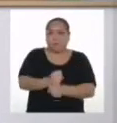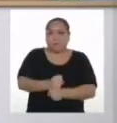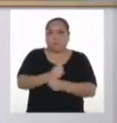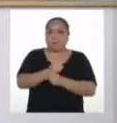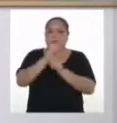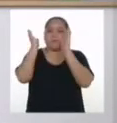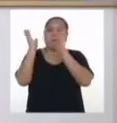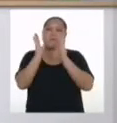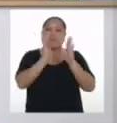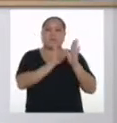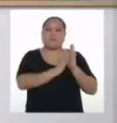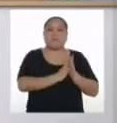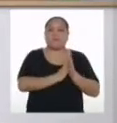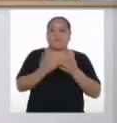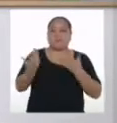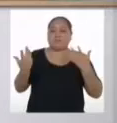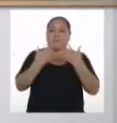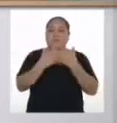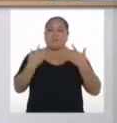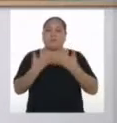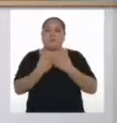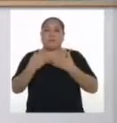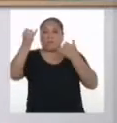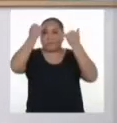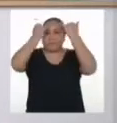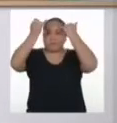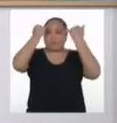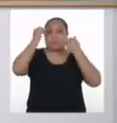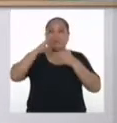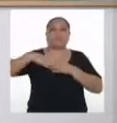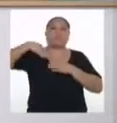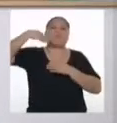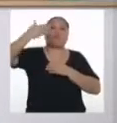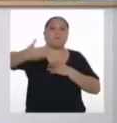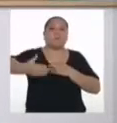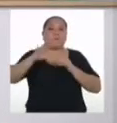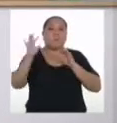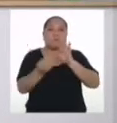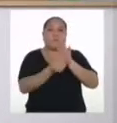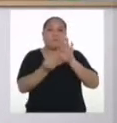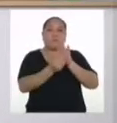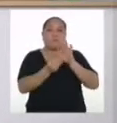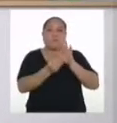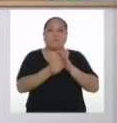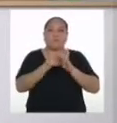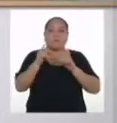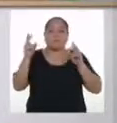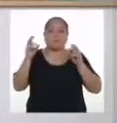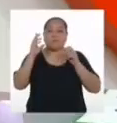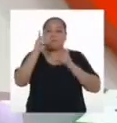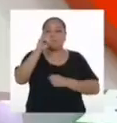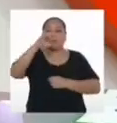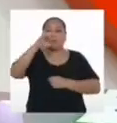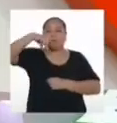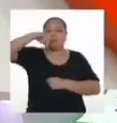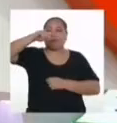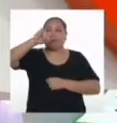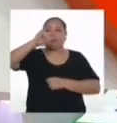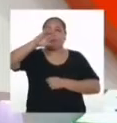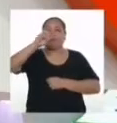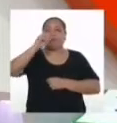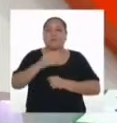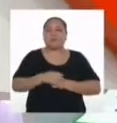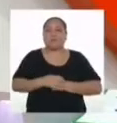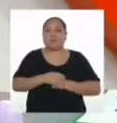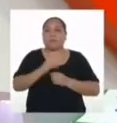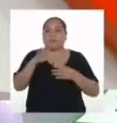sintetizarla, ordenarla y relacionar las ideas para luego incluirla en el díptico. Para